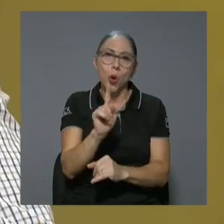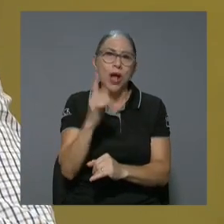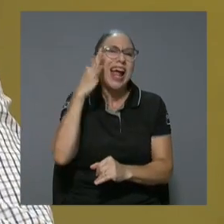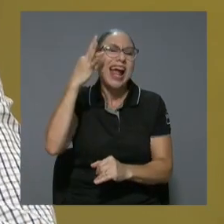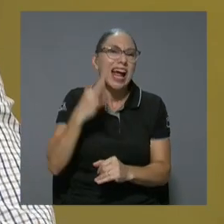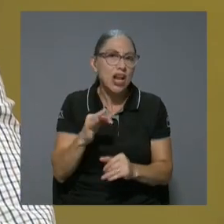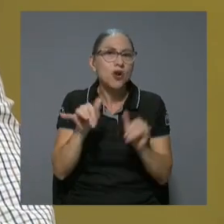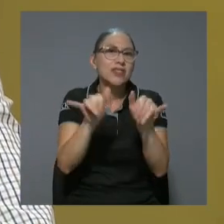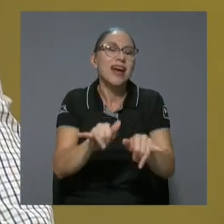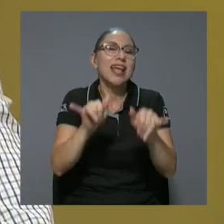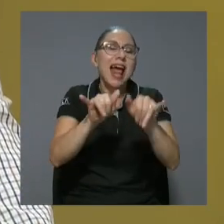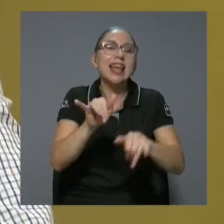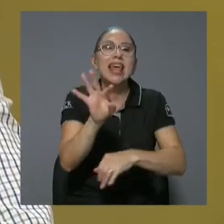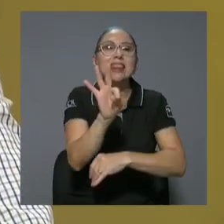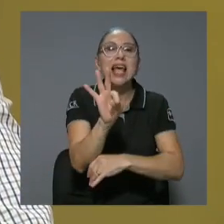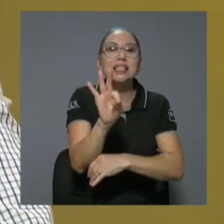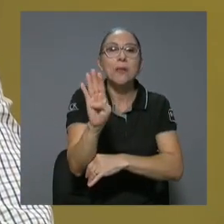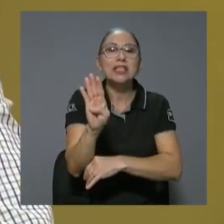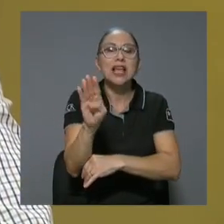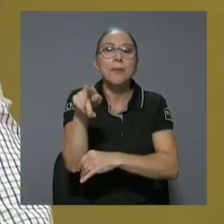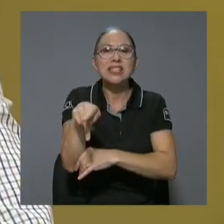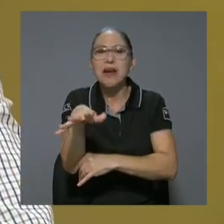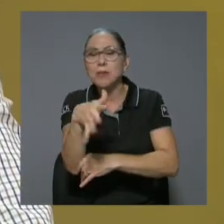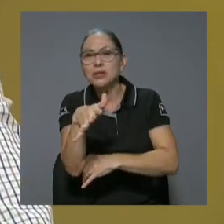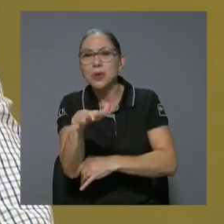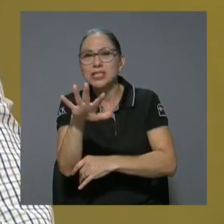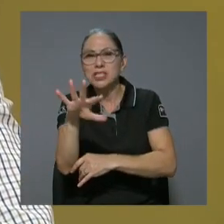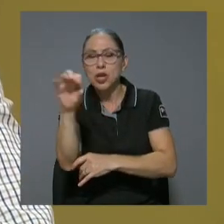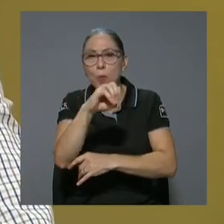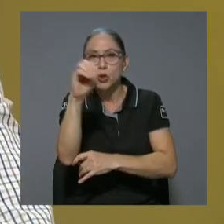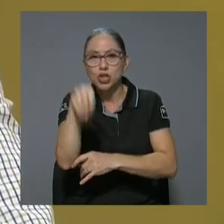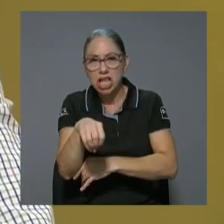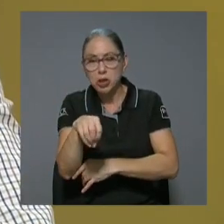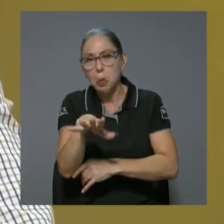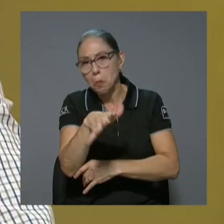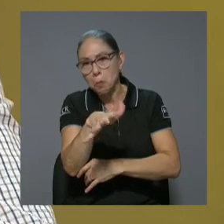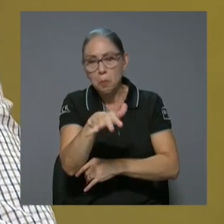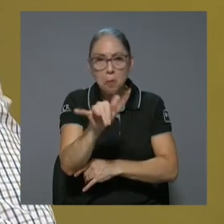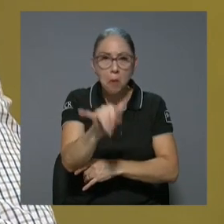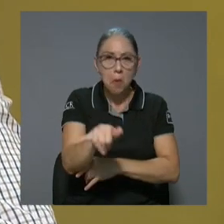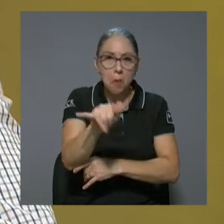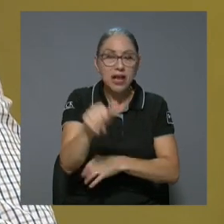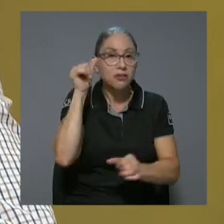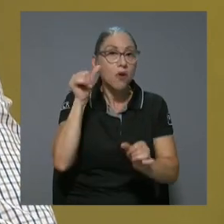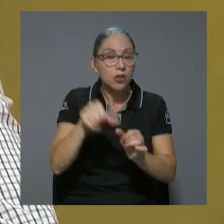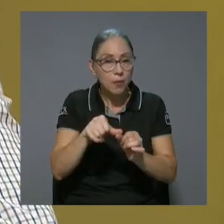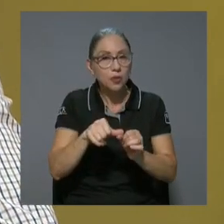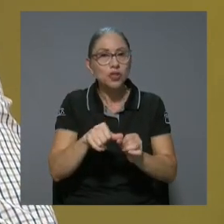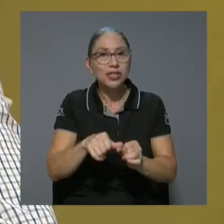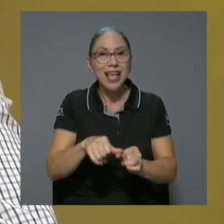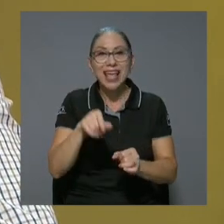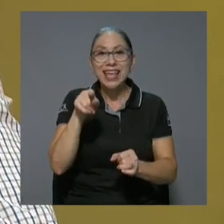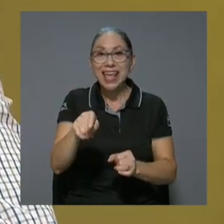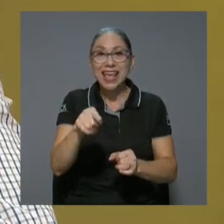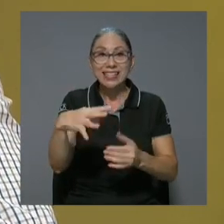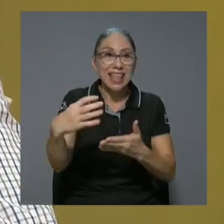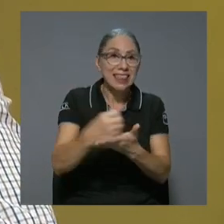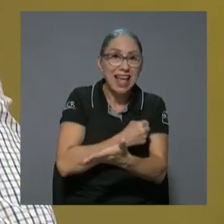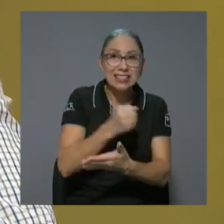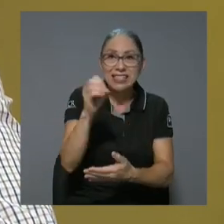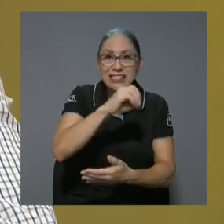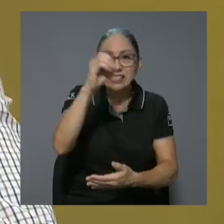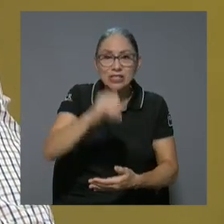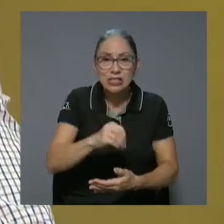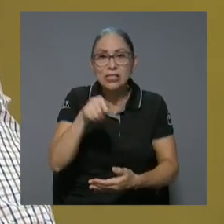en la tasa básica pasiva alrededor del 5% probablemente. La vamos a ver ahí ubicada. Recordemos que esta subida de tasas, esa